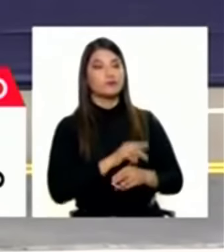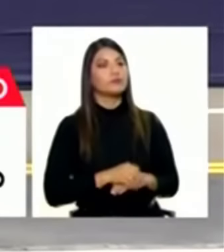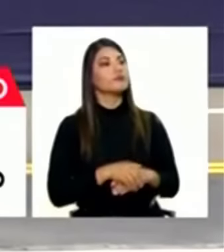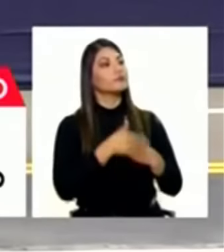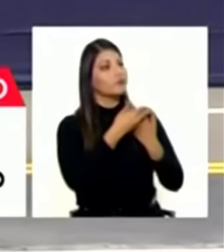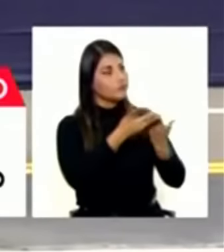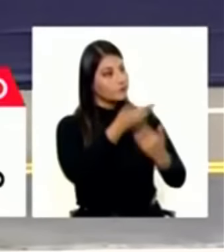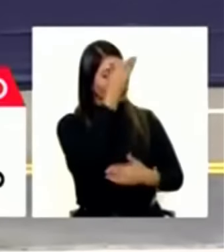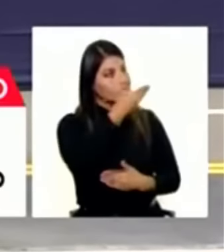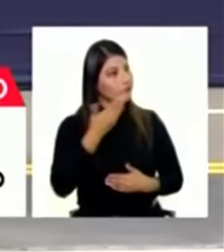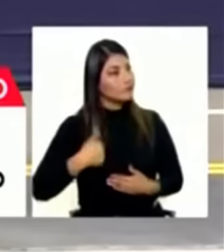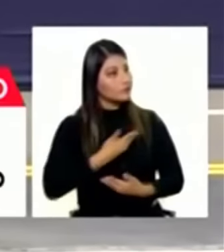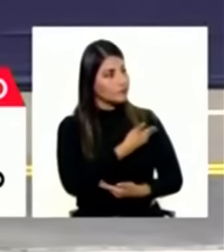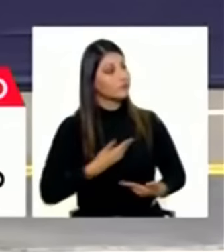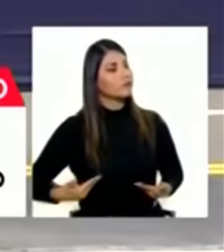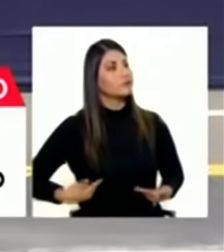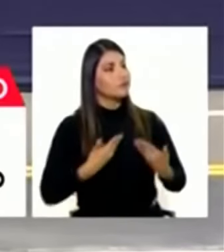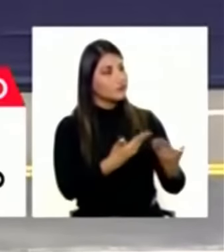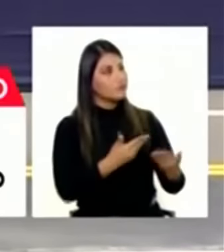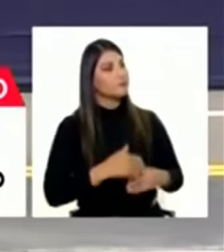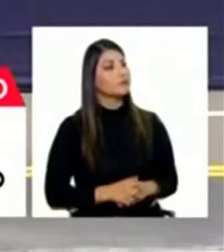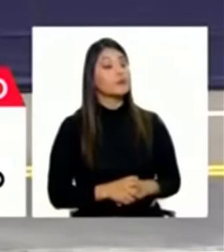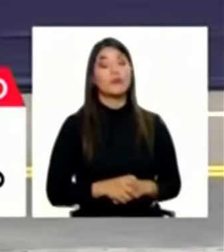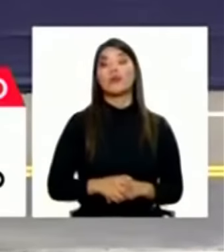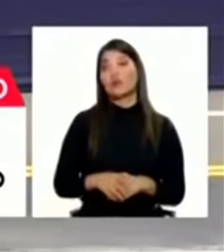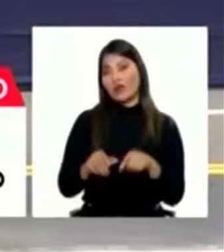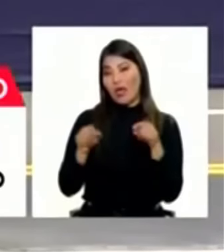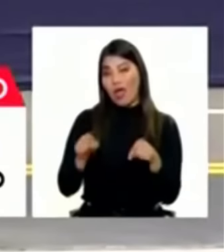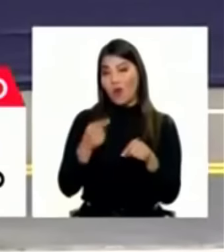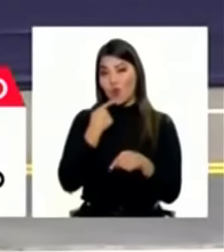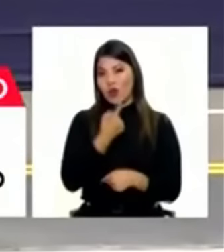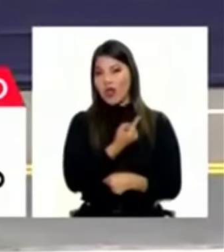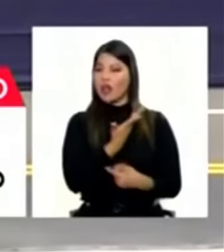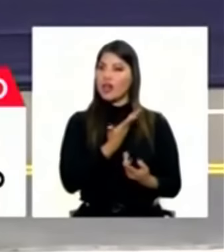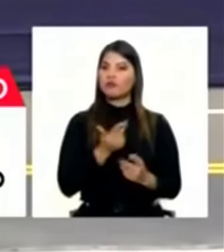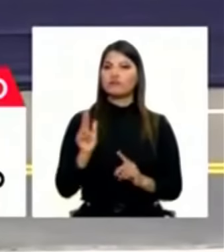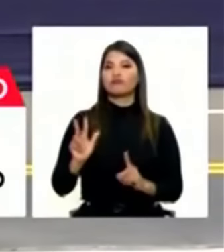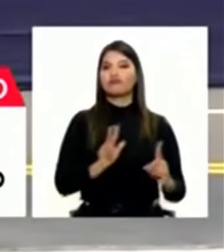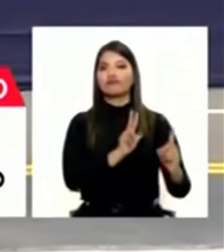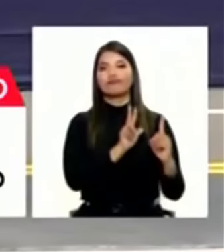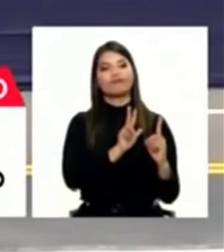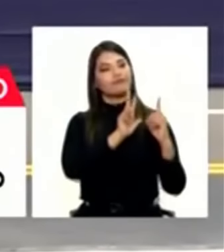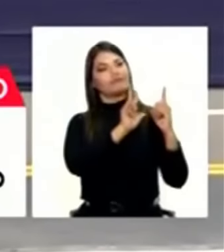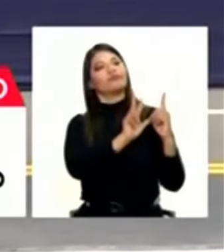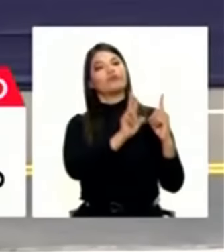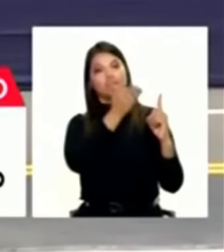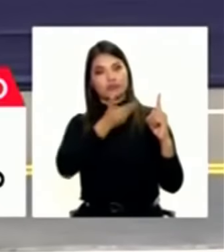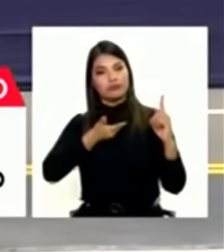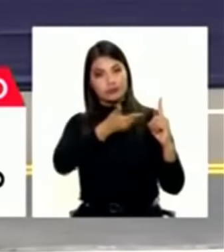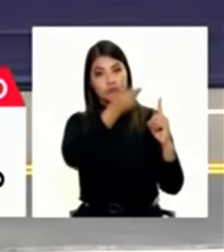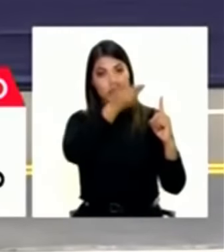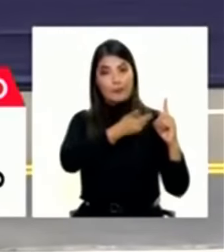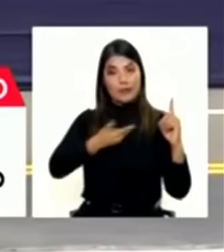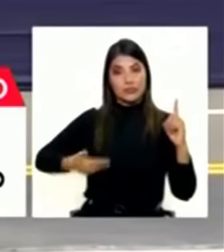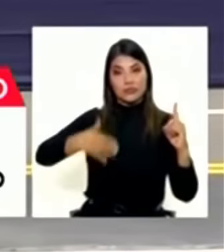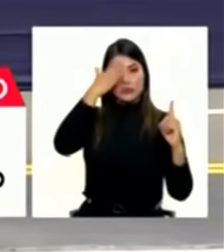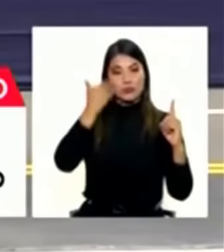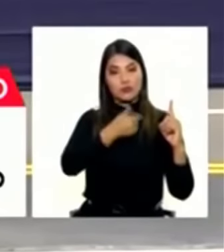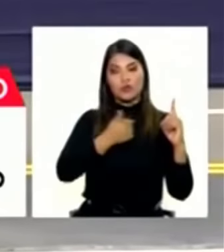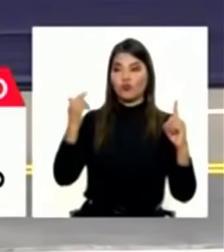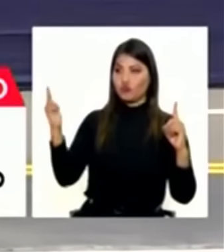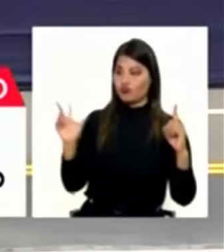Presidenta de la República, para colocar la ofrenda. En estos momentos, el comandante general de las Fuerzas Armadas y